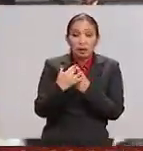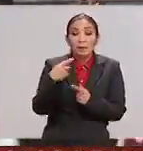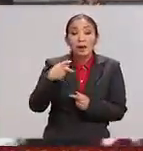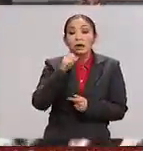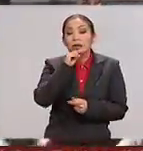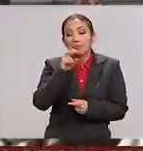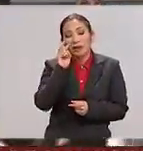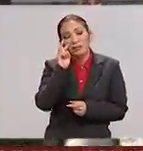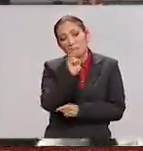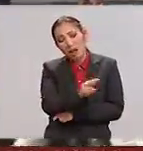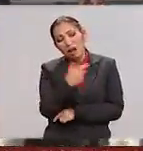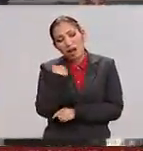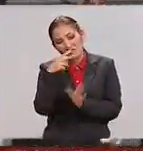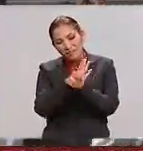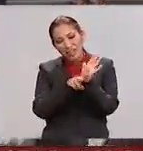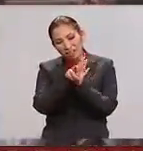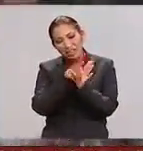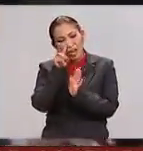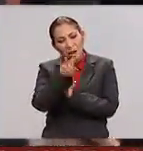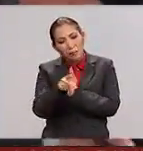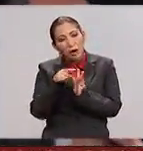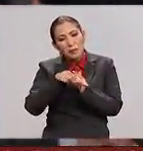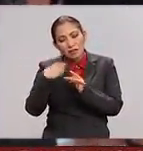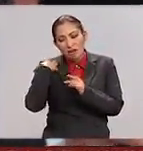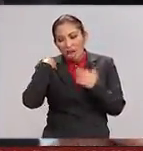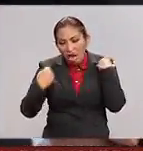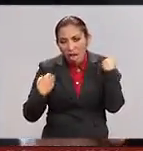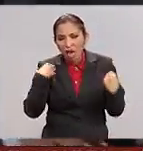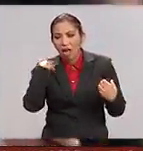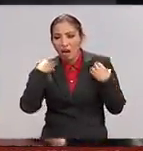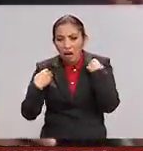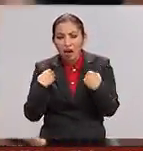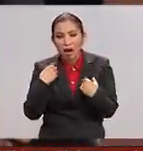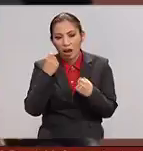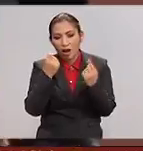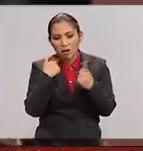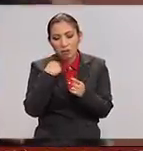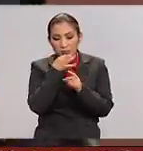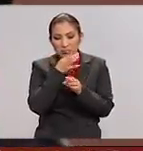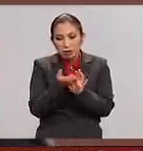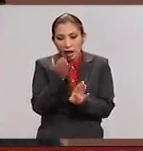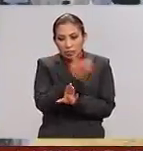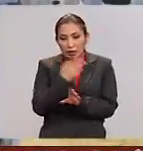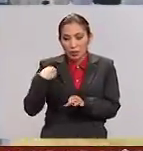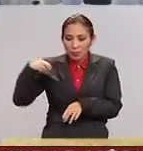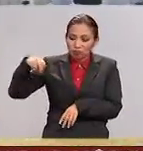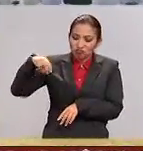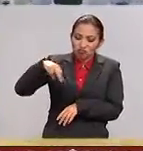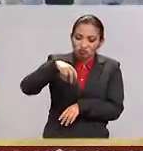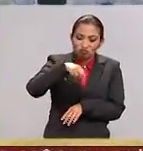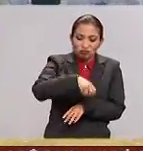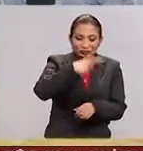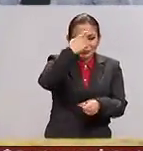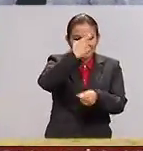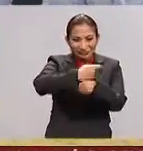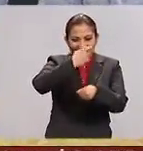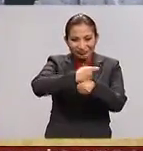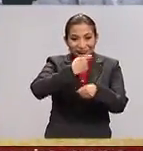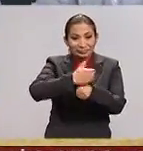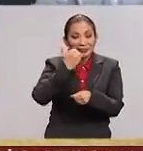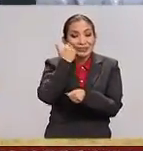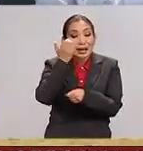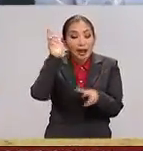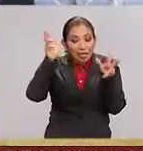uno ve el video a partir de que lo empiezan a jalar, pero si uno ve algunos minutos antes, él cuando baja y llega, primero